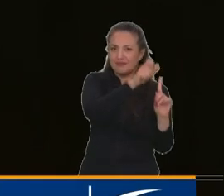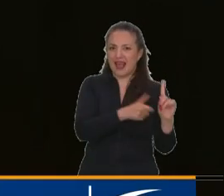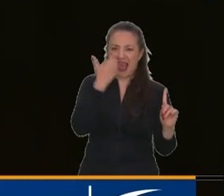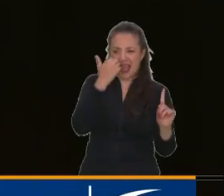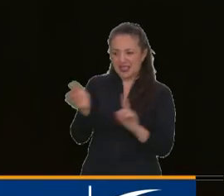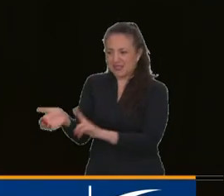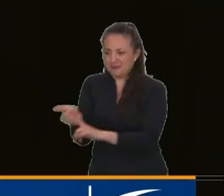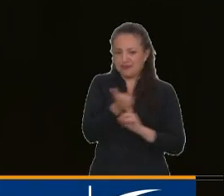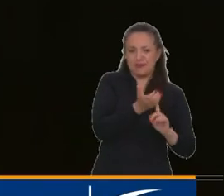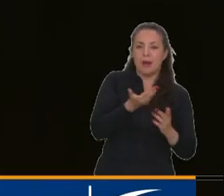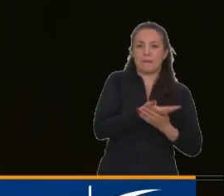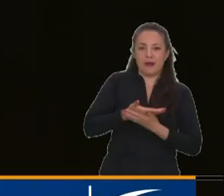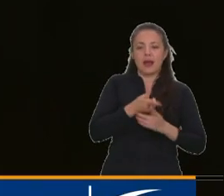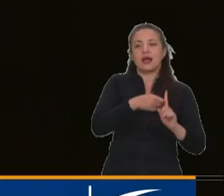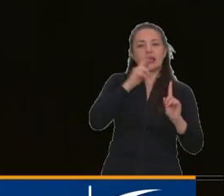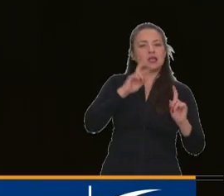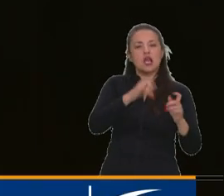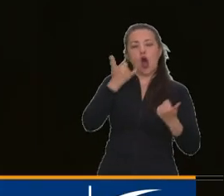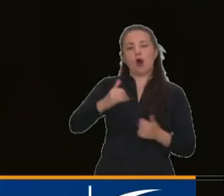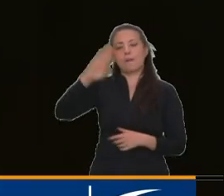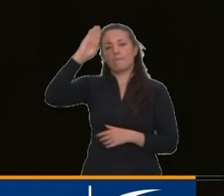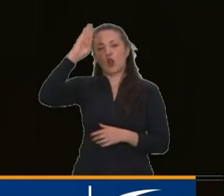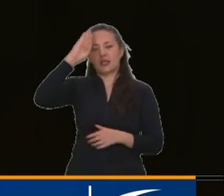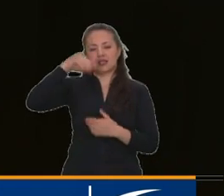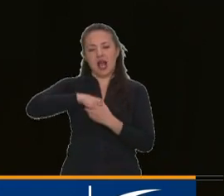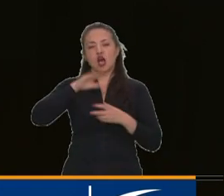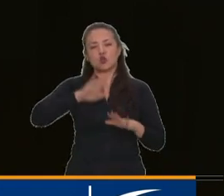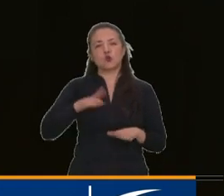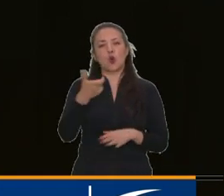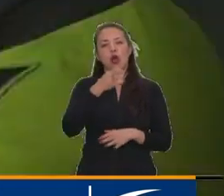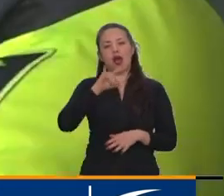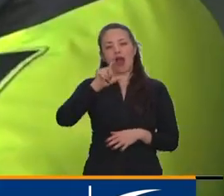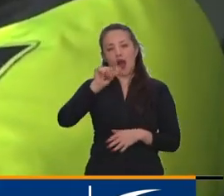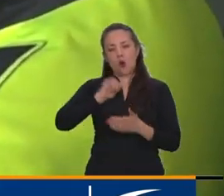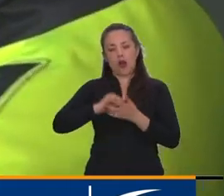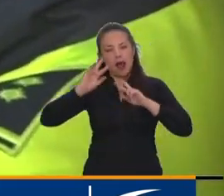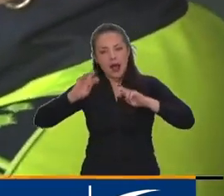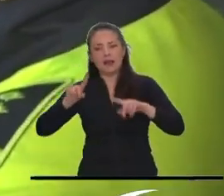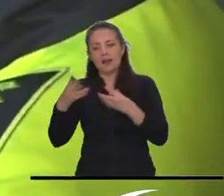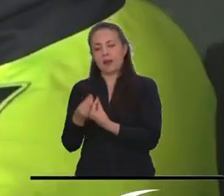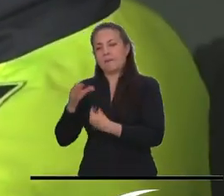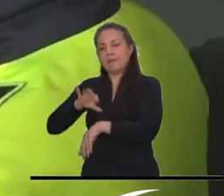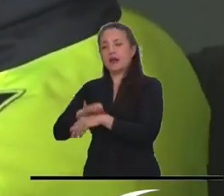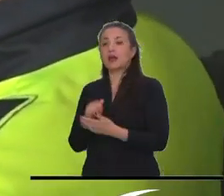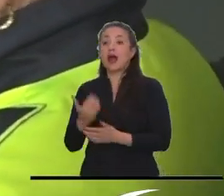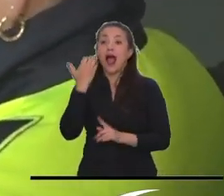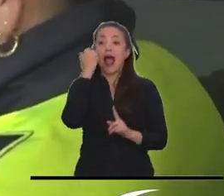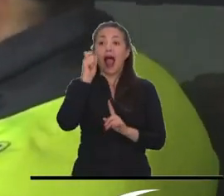por parte de la policía del Gaula y también del cuerpo médico. Al parecer la mujer